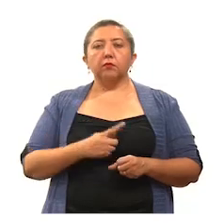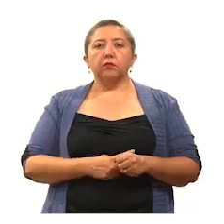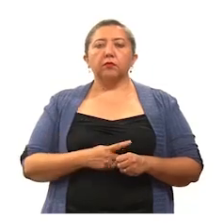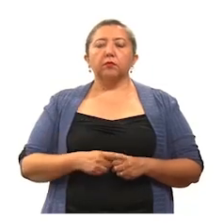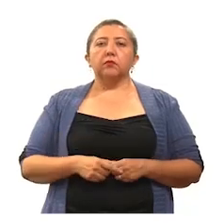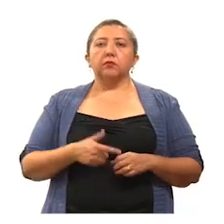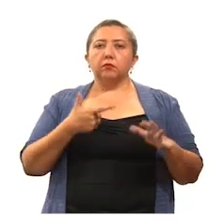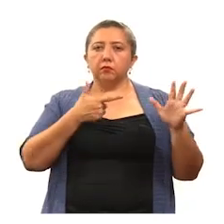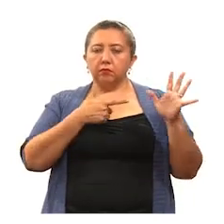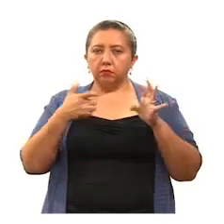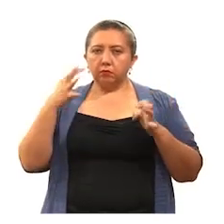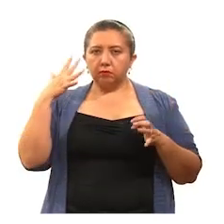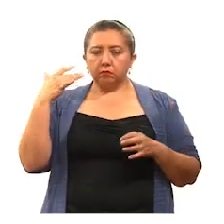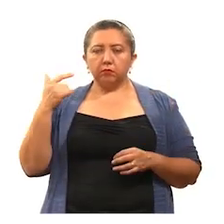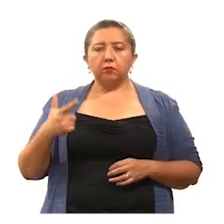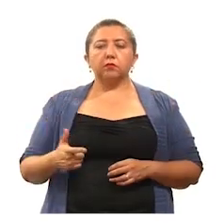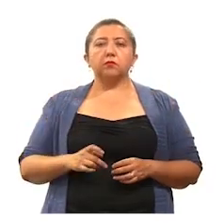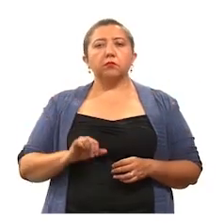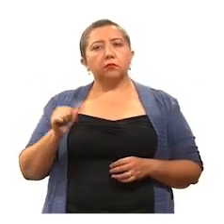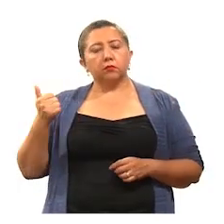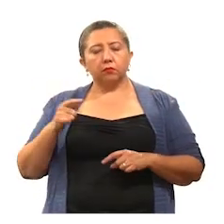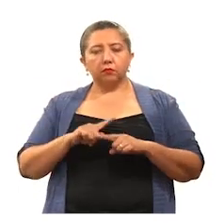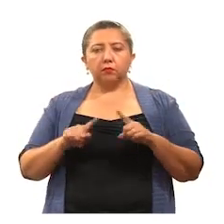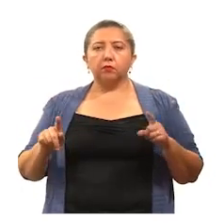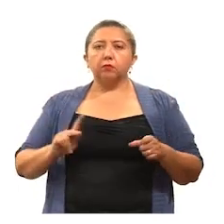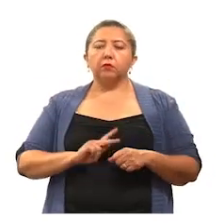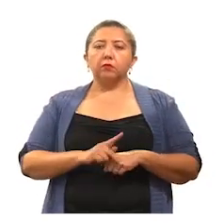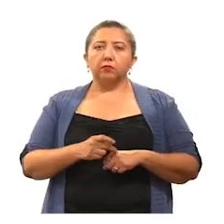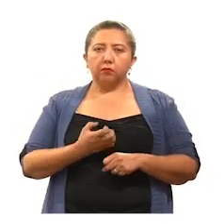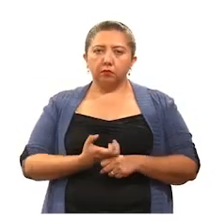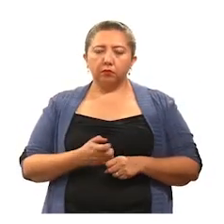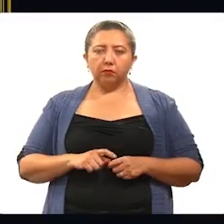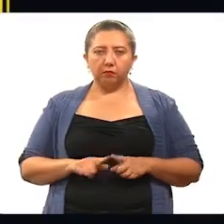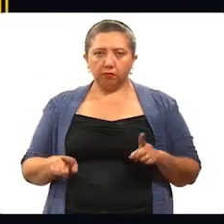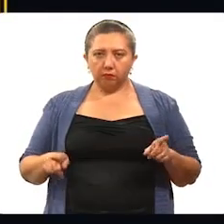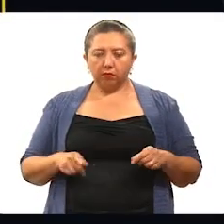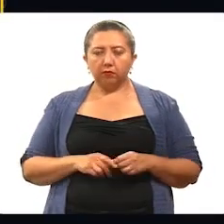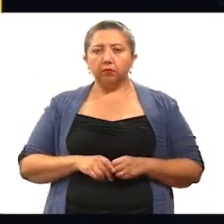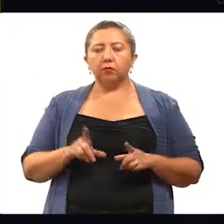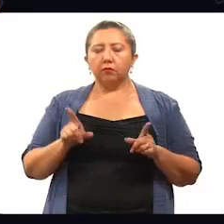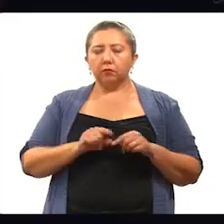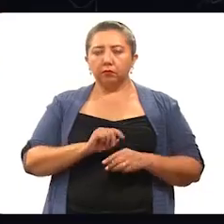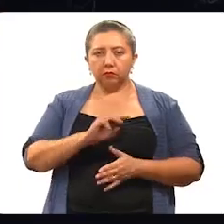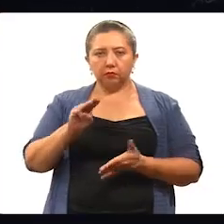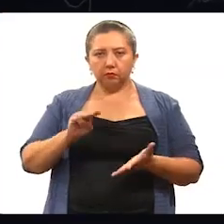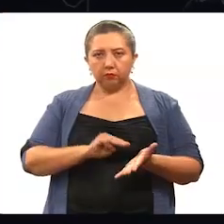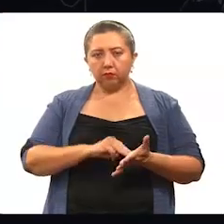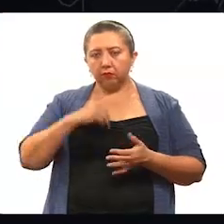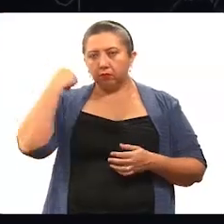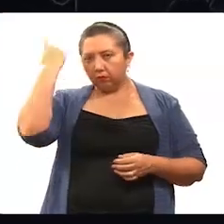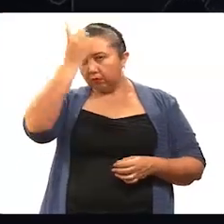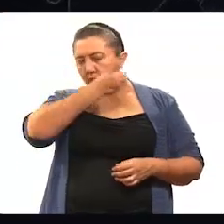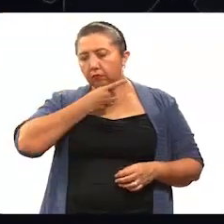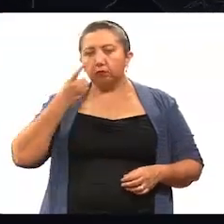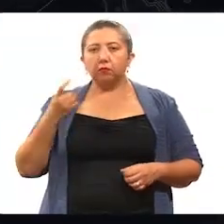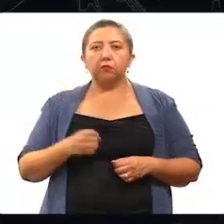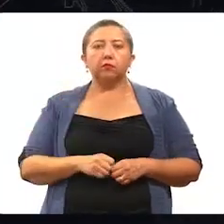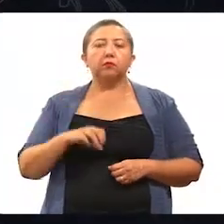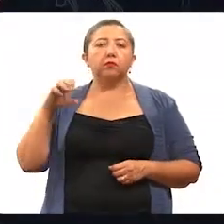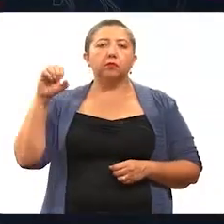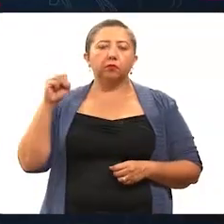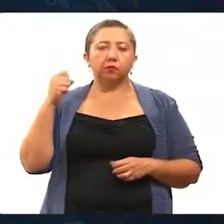positivos, 757 son de otro país u otro estado. Específicamente en Mérida se han diagnosticado